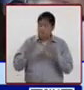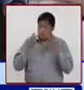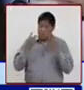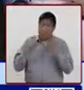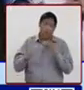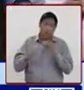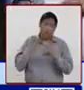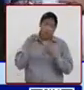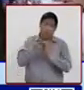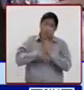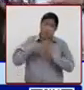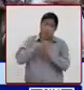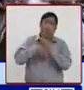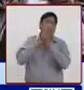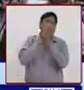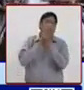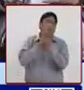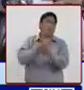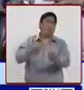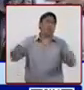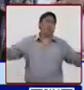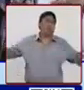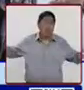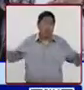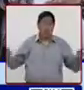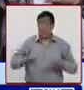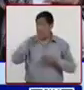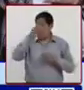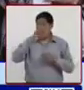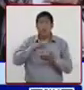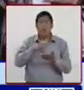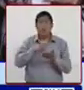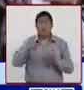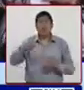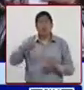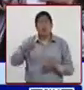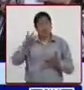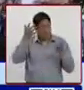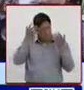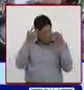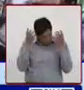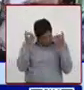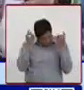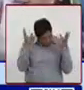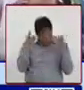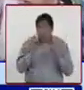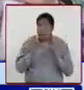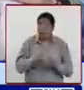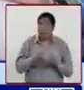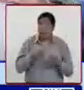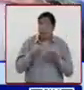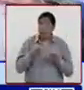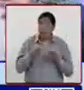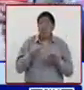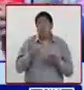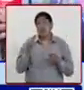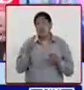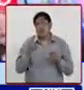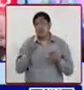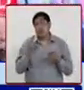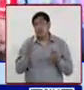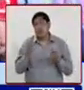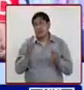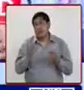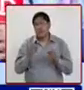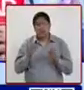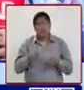medio de comunicación ha dado a conocer estas imágenes de la esquina de la delincuencia, así la hemos denominado, cómo estas personas operaban y bueno, ha sido cuestión